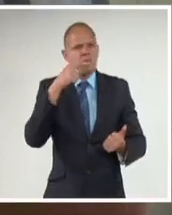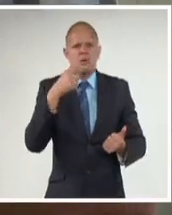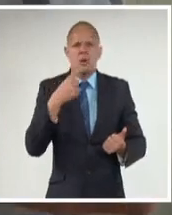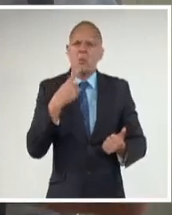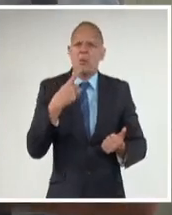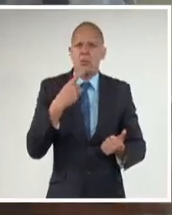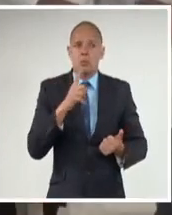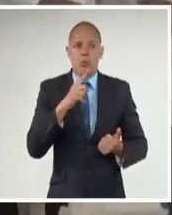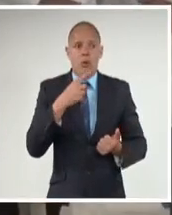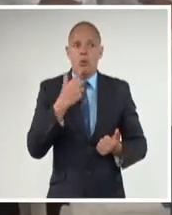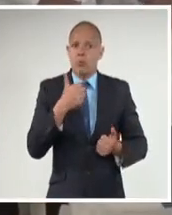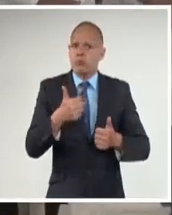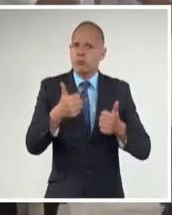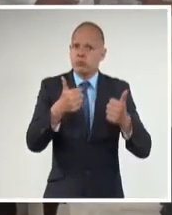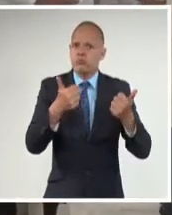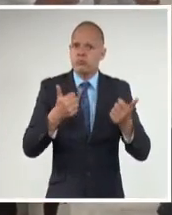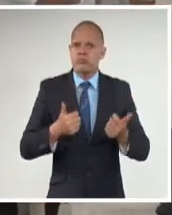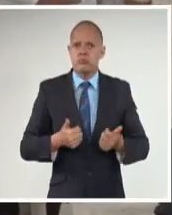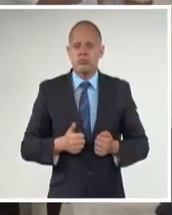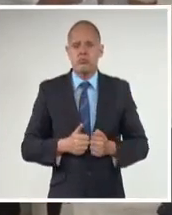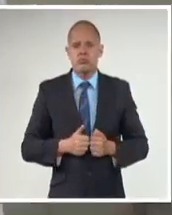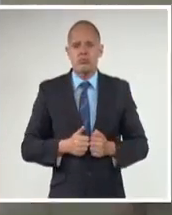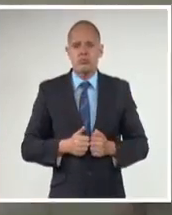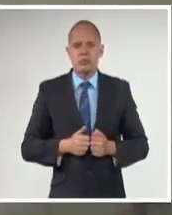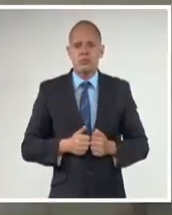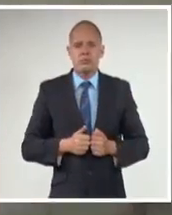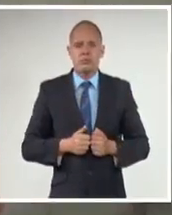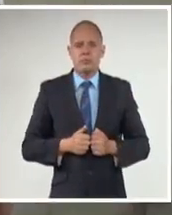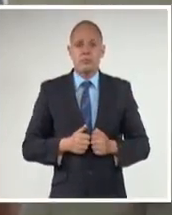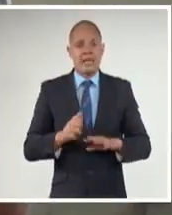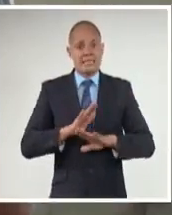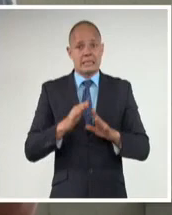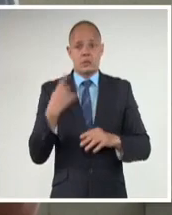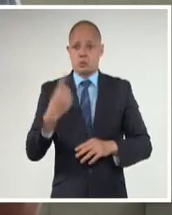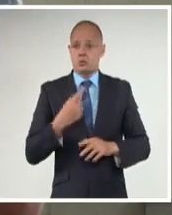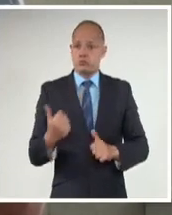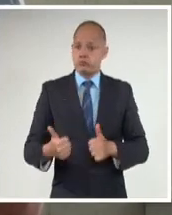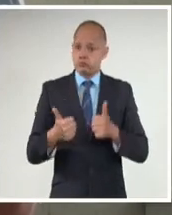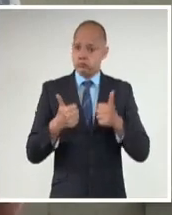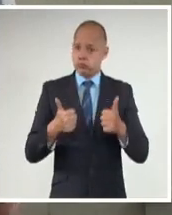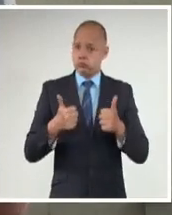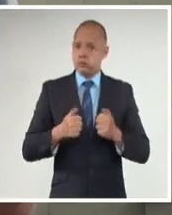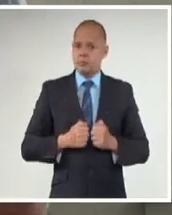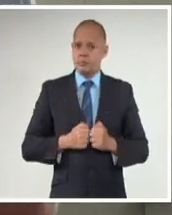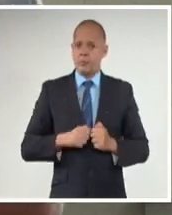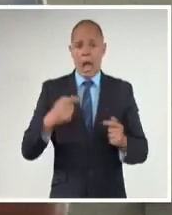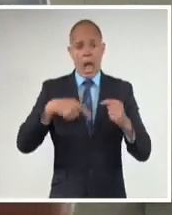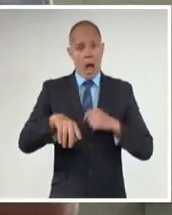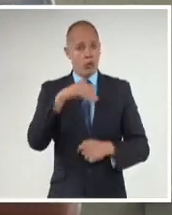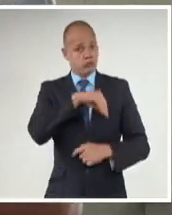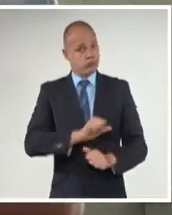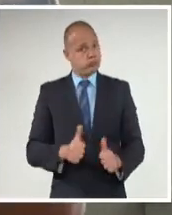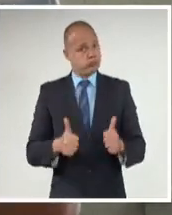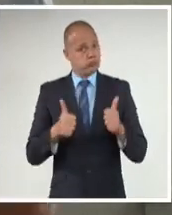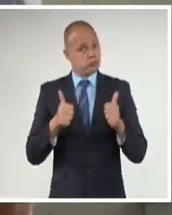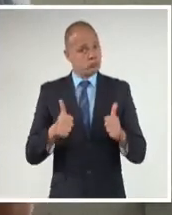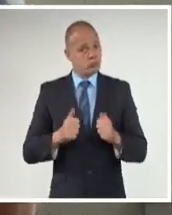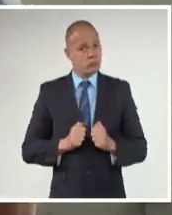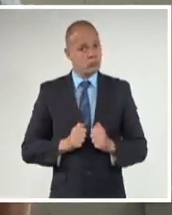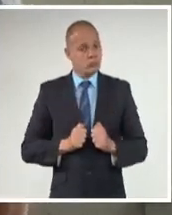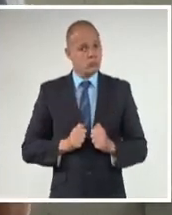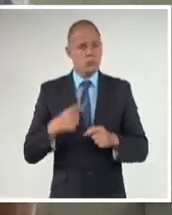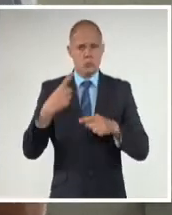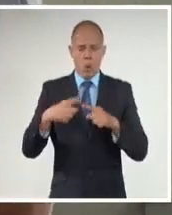diría propuestas elevadas, y con eso uno se siente muy fortalecido, muy apoyado y también muy admirado y con